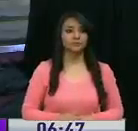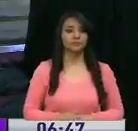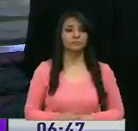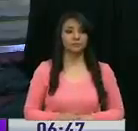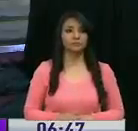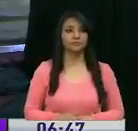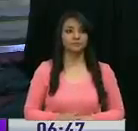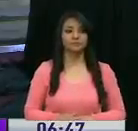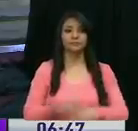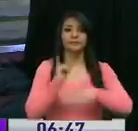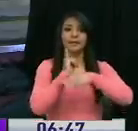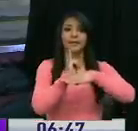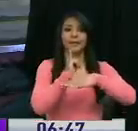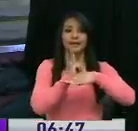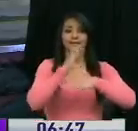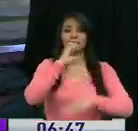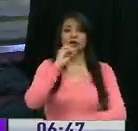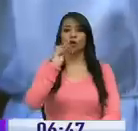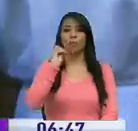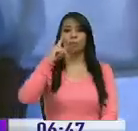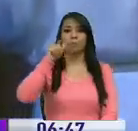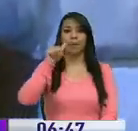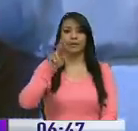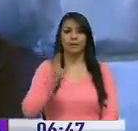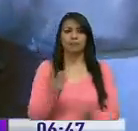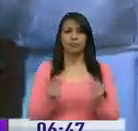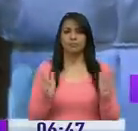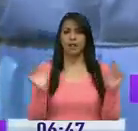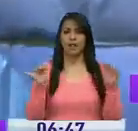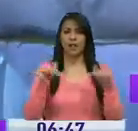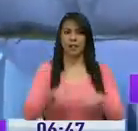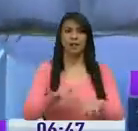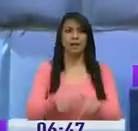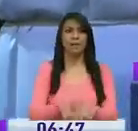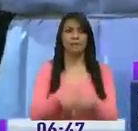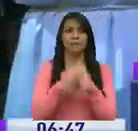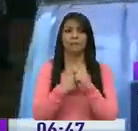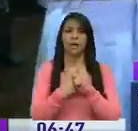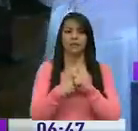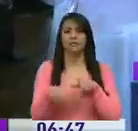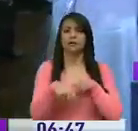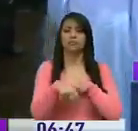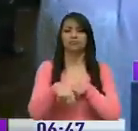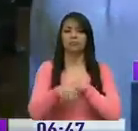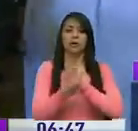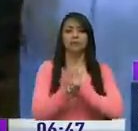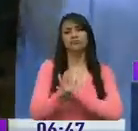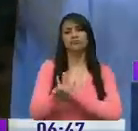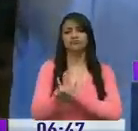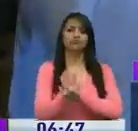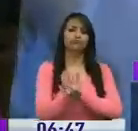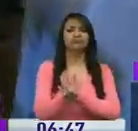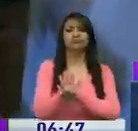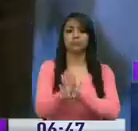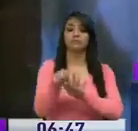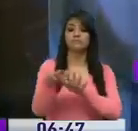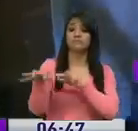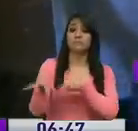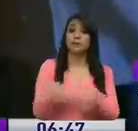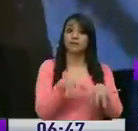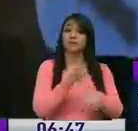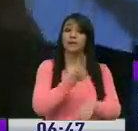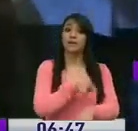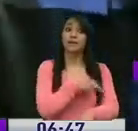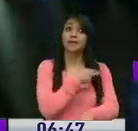con la iglesia de la compañía de Jesús completamente llena inició la ceremonia de arrastre de caudas este acto religioso según explicó el arzobispo de